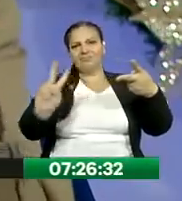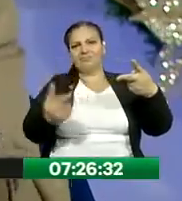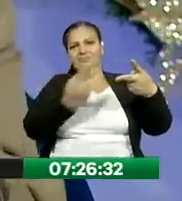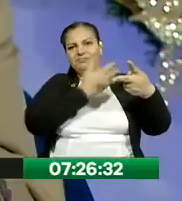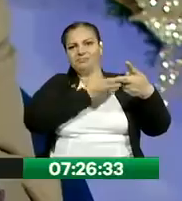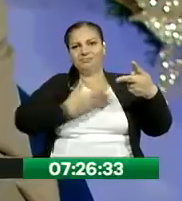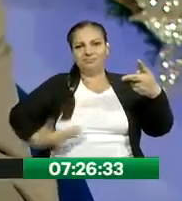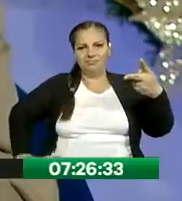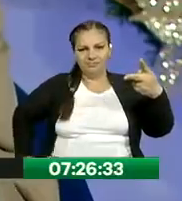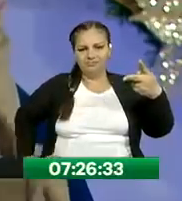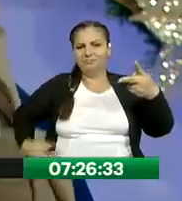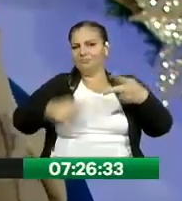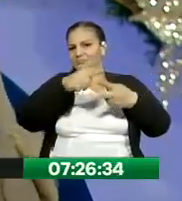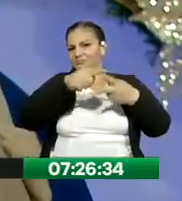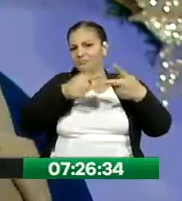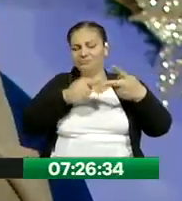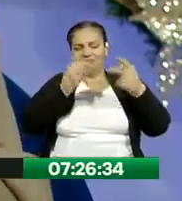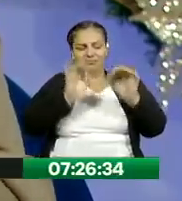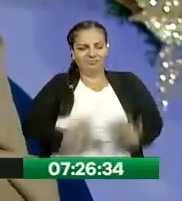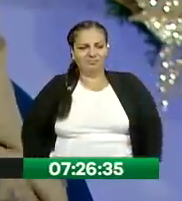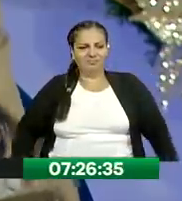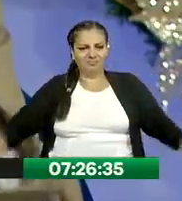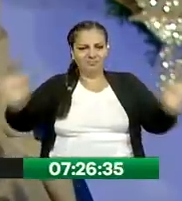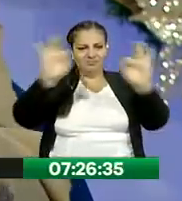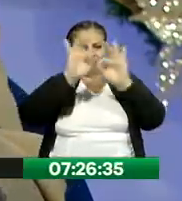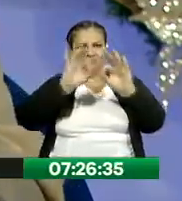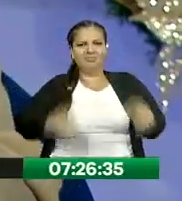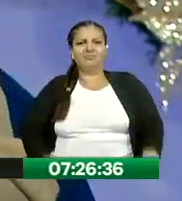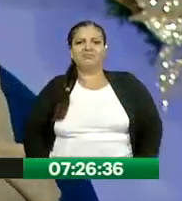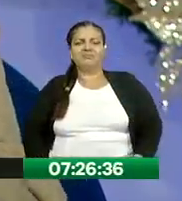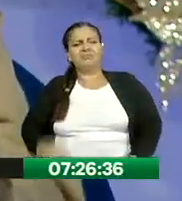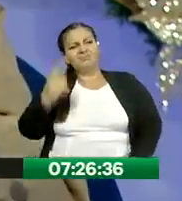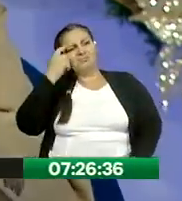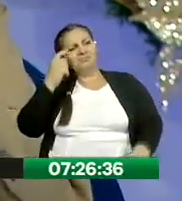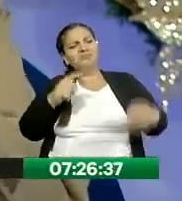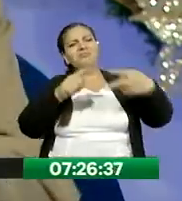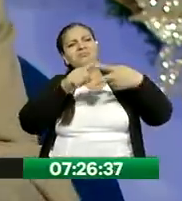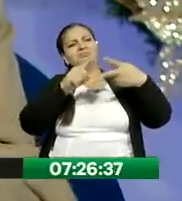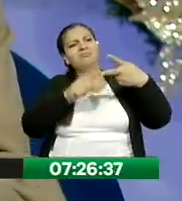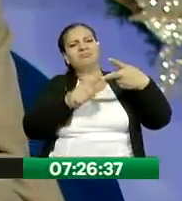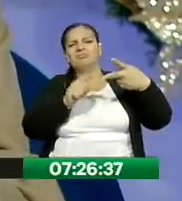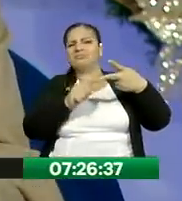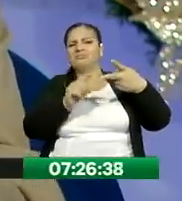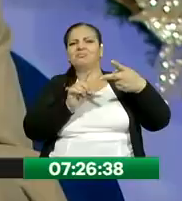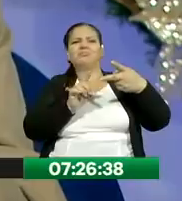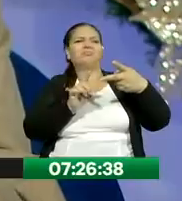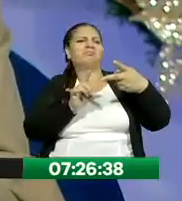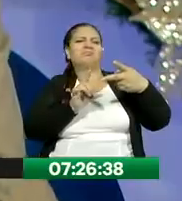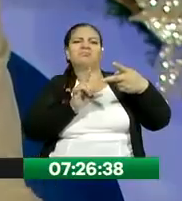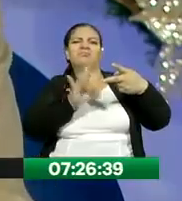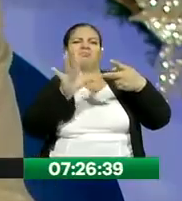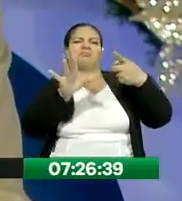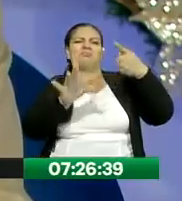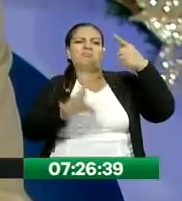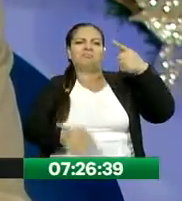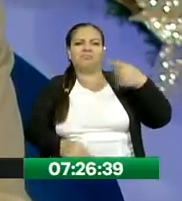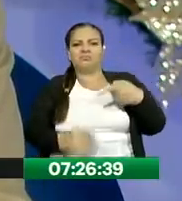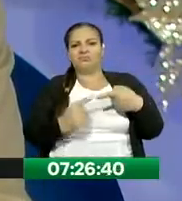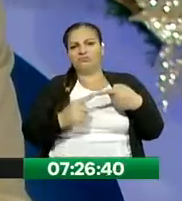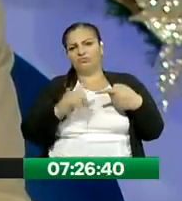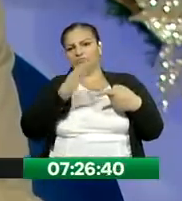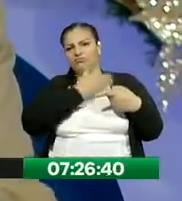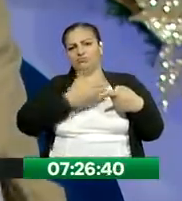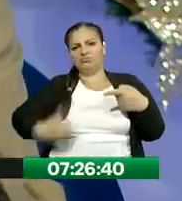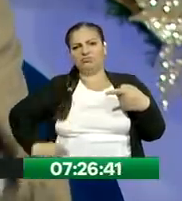al presidente, que comparta su programa de gobierno, que esté de acuerdo intensamente con su programa de